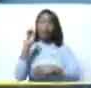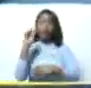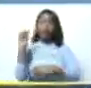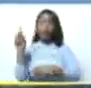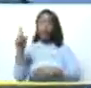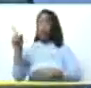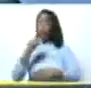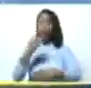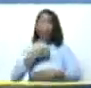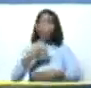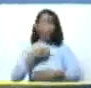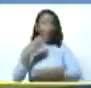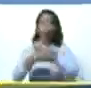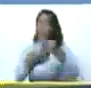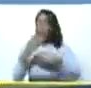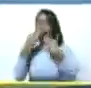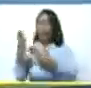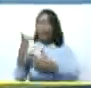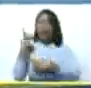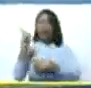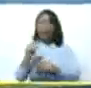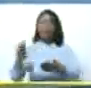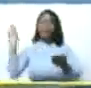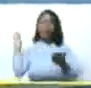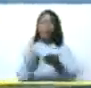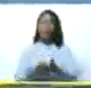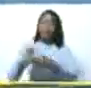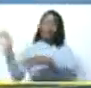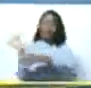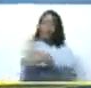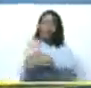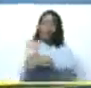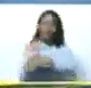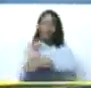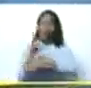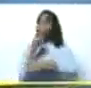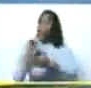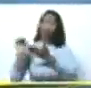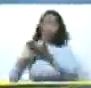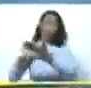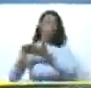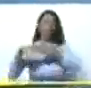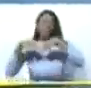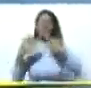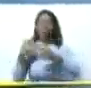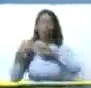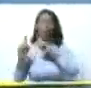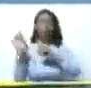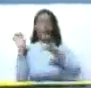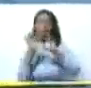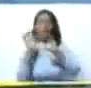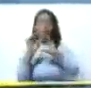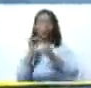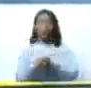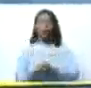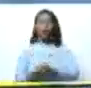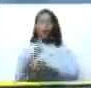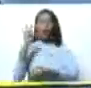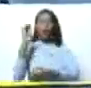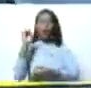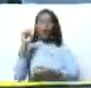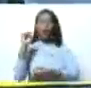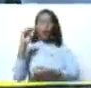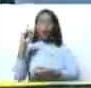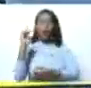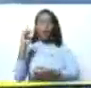puede ser. El SAFONAT tiene que ponerse a funcionar. No hay excusa. ¿Qué otro fondo tiene el ministerio? El Fondemi.